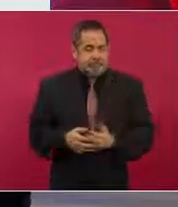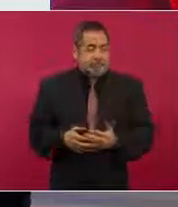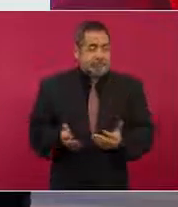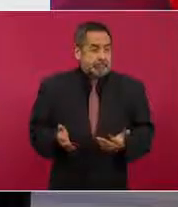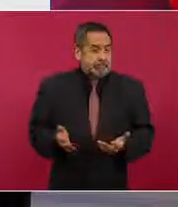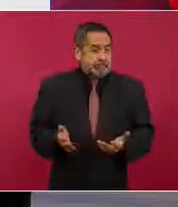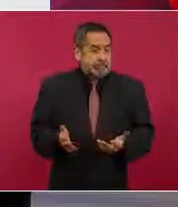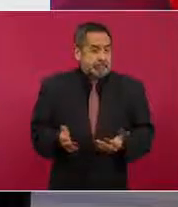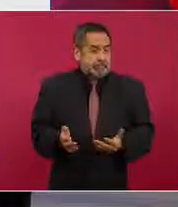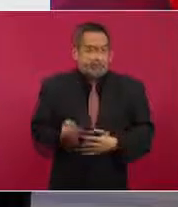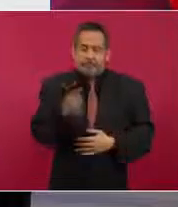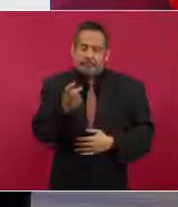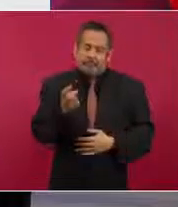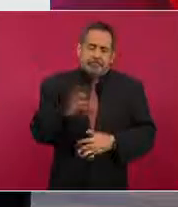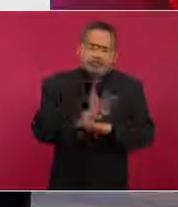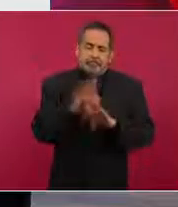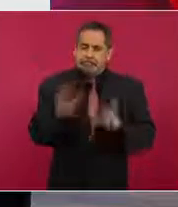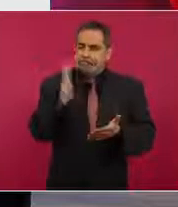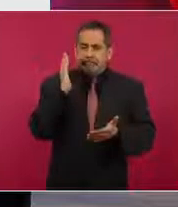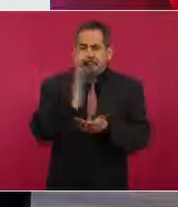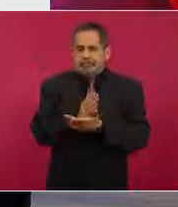Entonces, esto ya no.